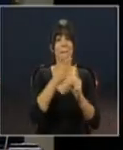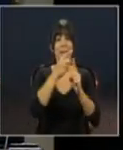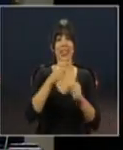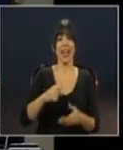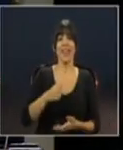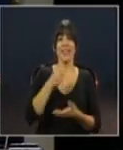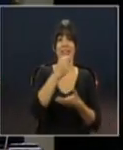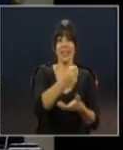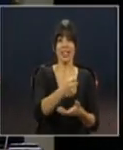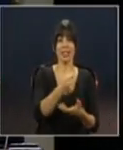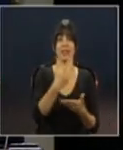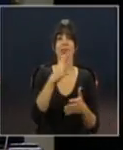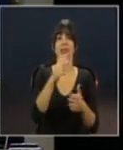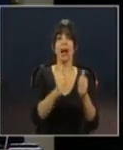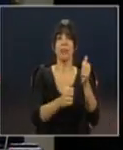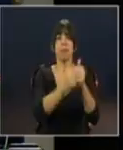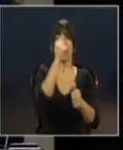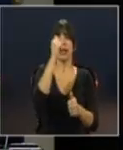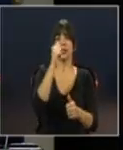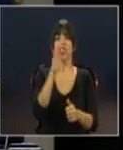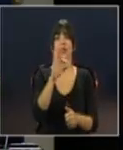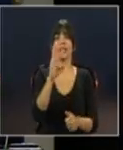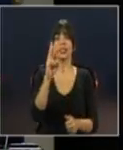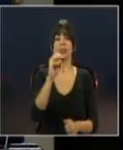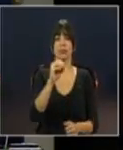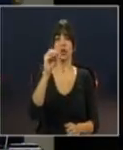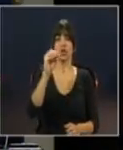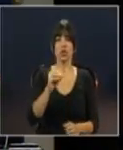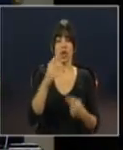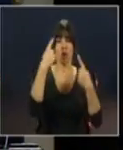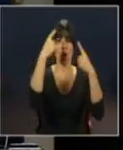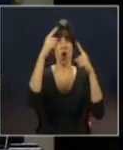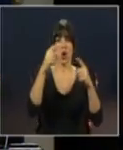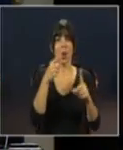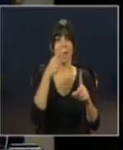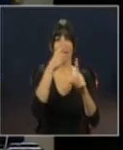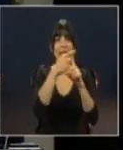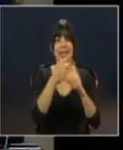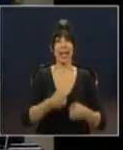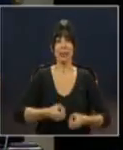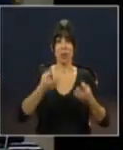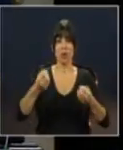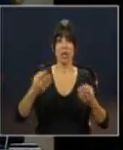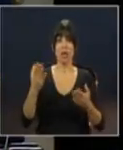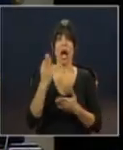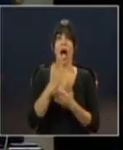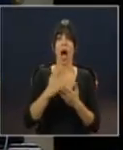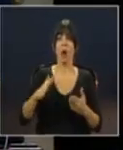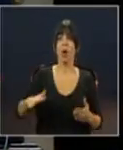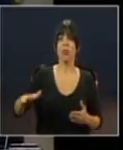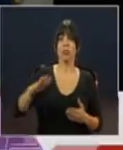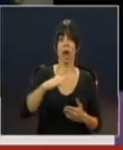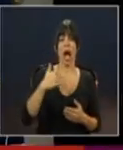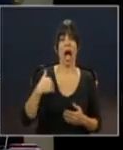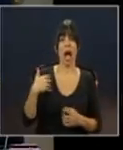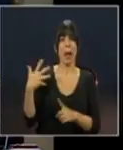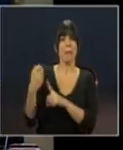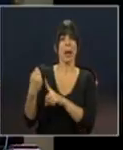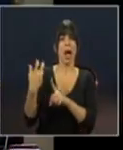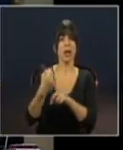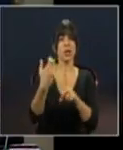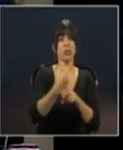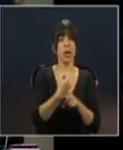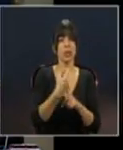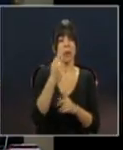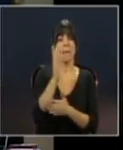fue superada y el país logró el 96% de la meta exportadora, pese a los graves impactos generados por la salida